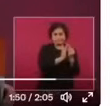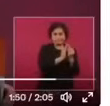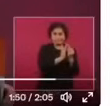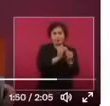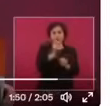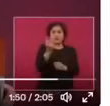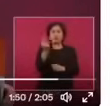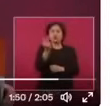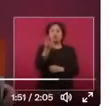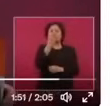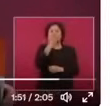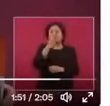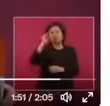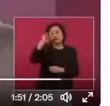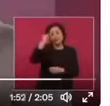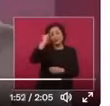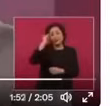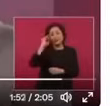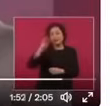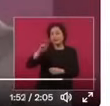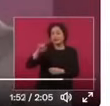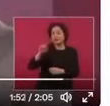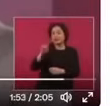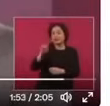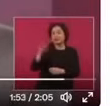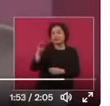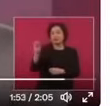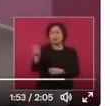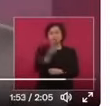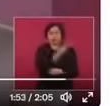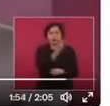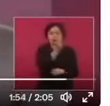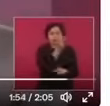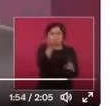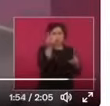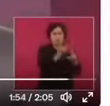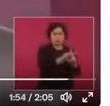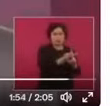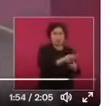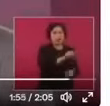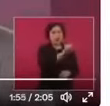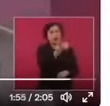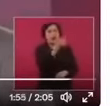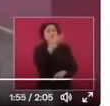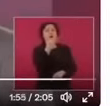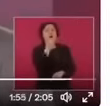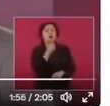Indígenas mixtecos fueron asesinados por un granjero y otro herido.